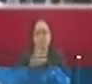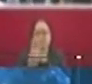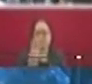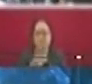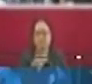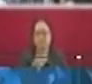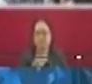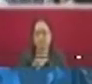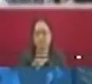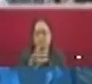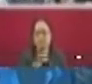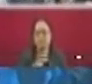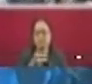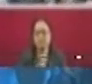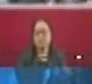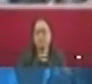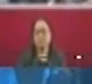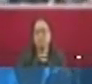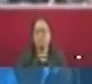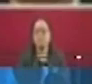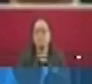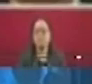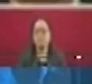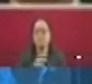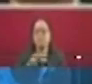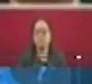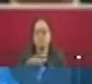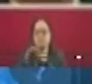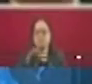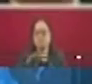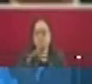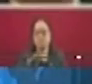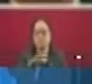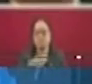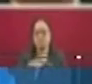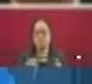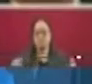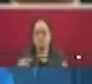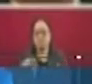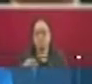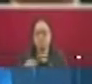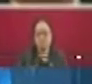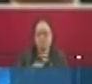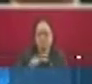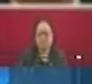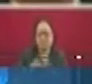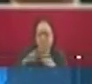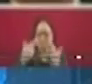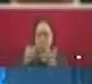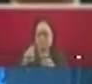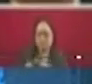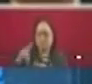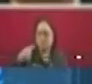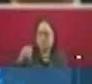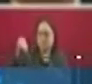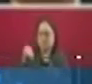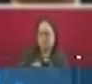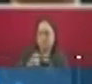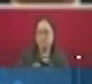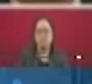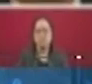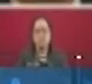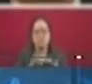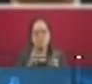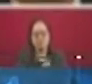resulta relevante, porque ya se tiene la mayoría. Lo que el municipio y el cabildo de Tijuana